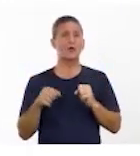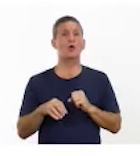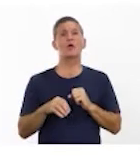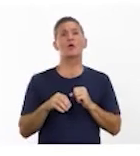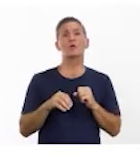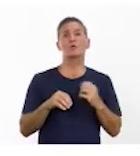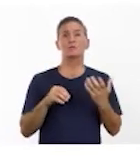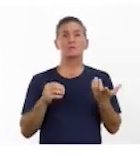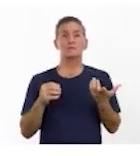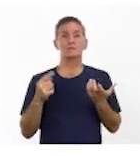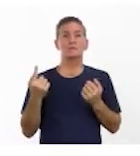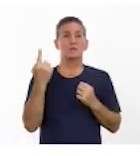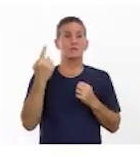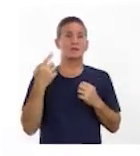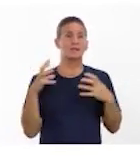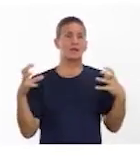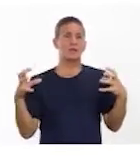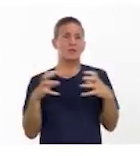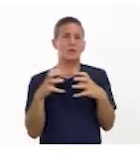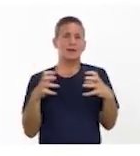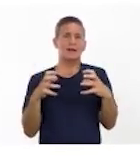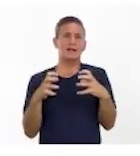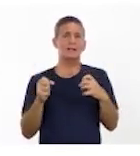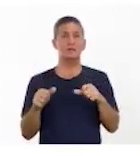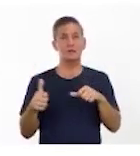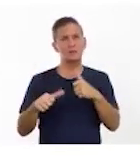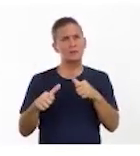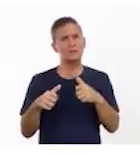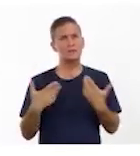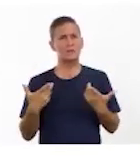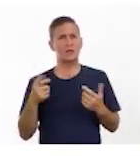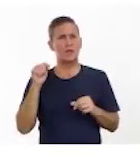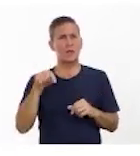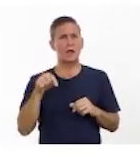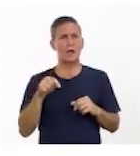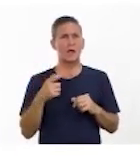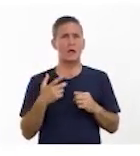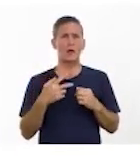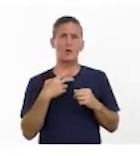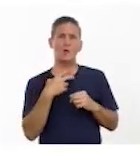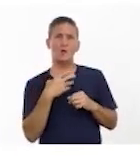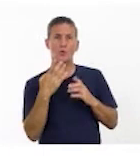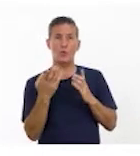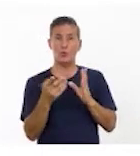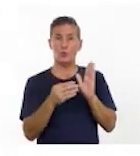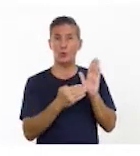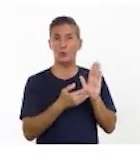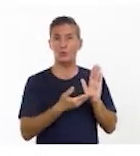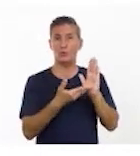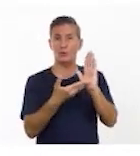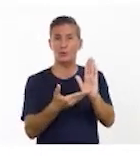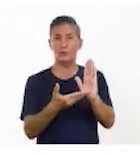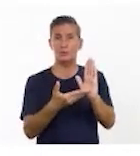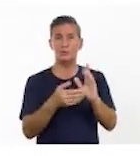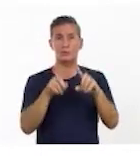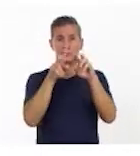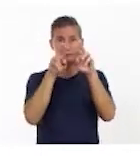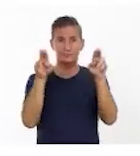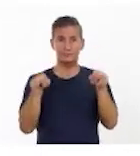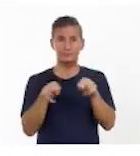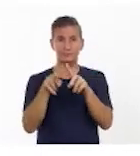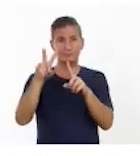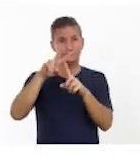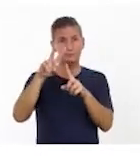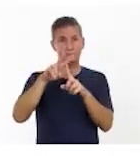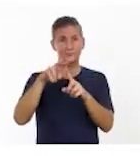de electrodo la ocurrencia o no de una reacción química. y ahora le vamos a presentar en pantalla